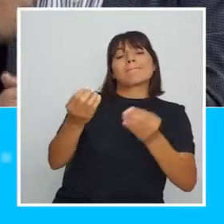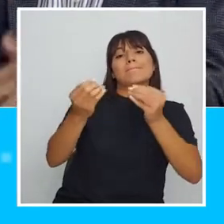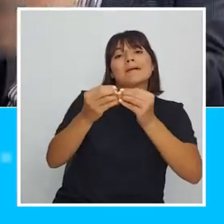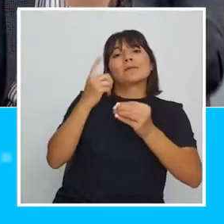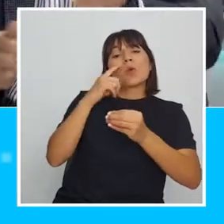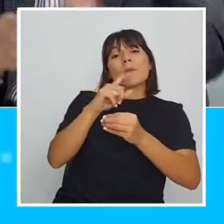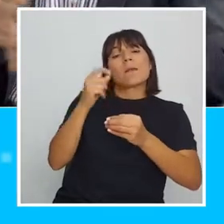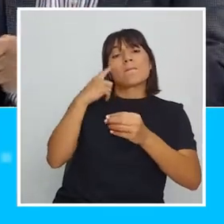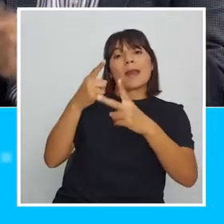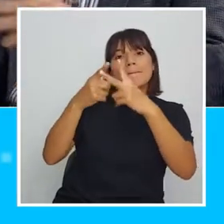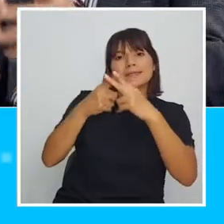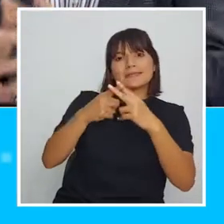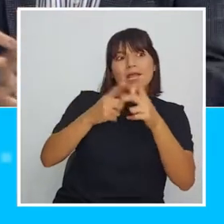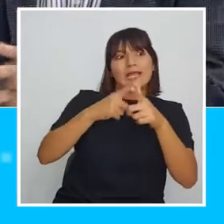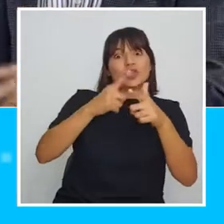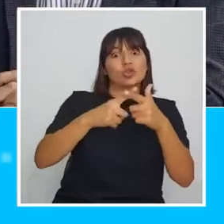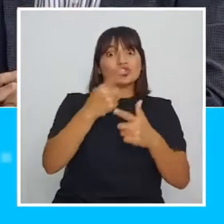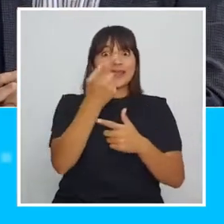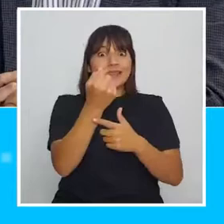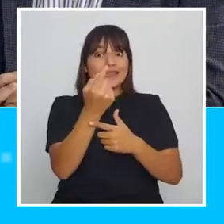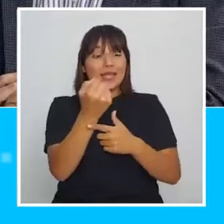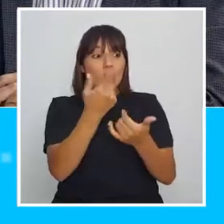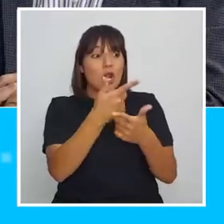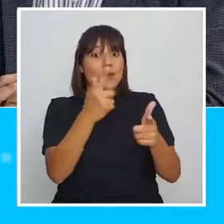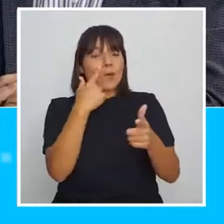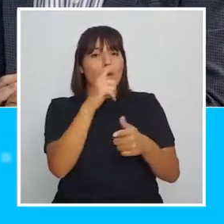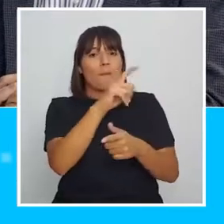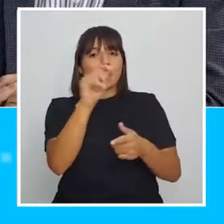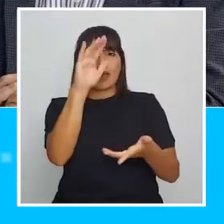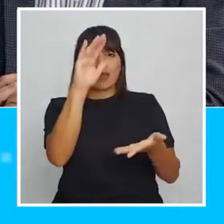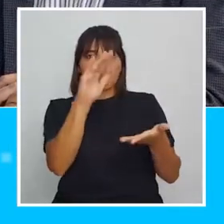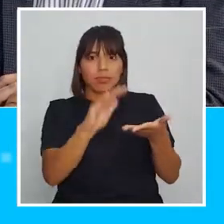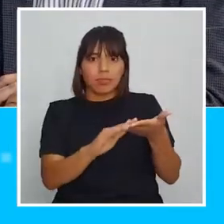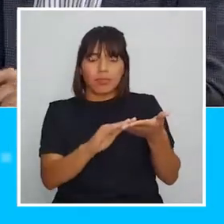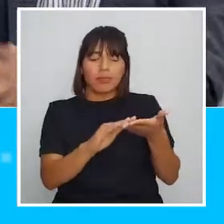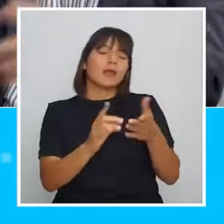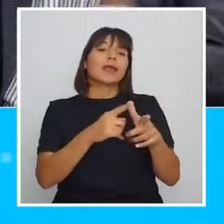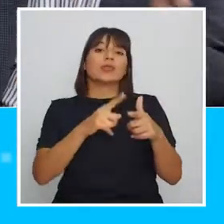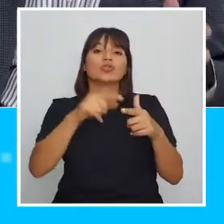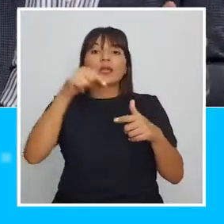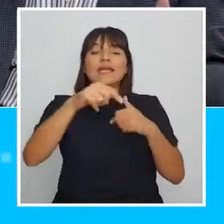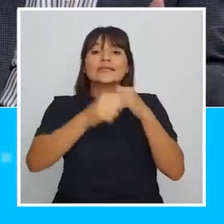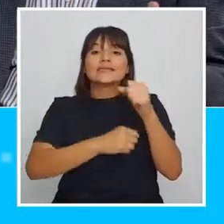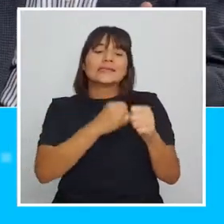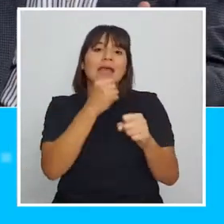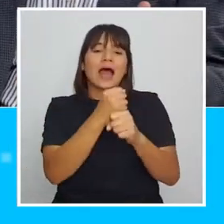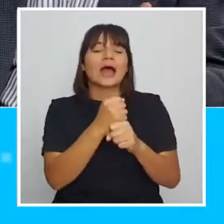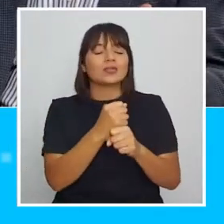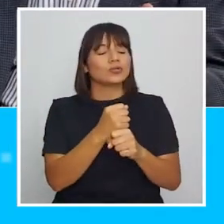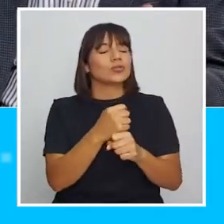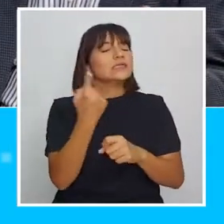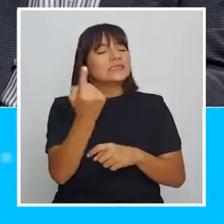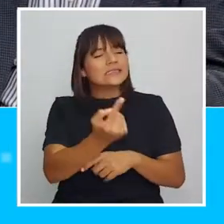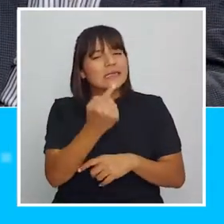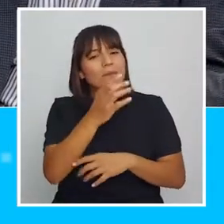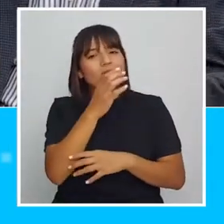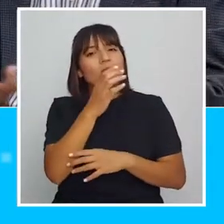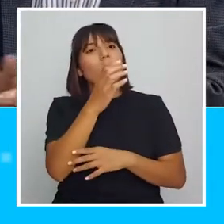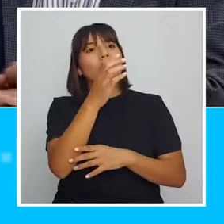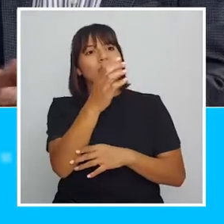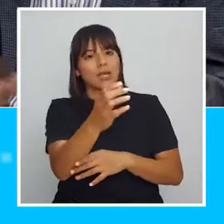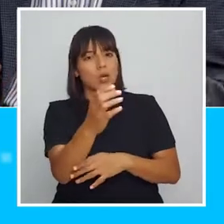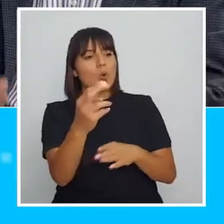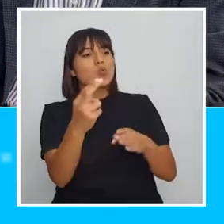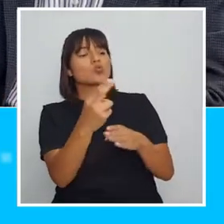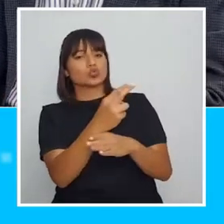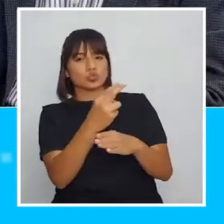para los regalitos, para la salidita, lo que sea. Entonces, este año siempre recomendamos que el aguinaldo hay que estirarlo. Este año va a